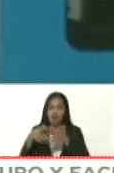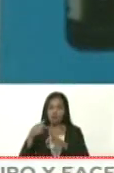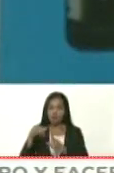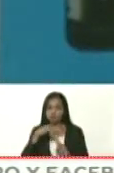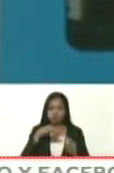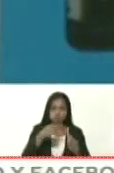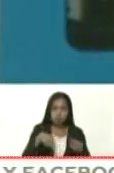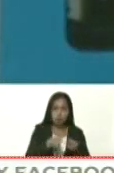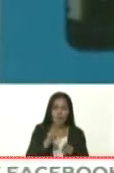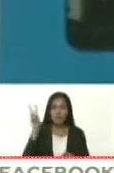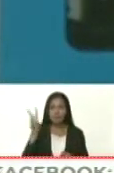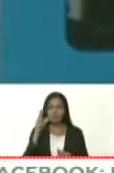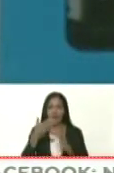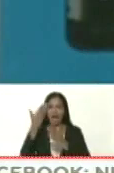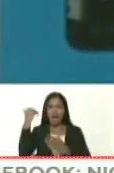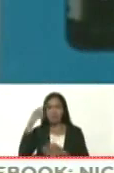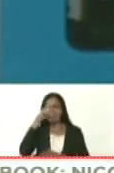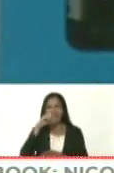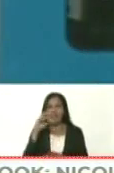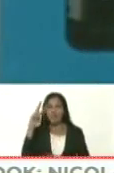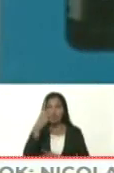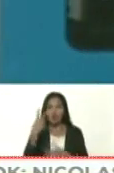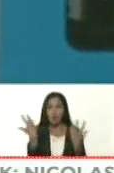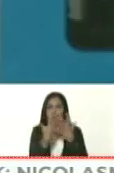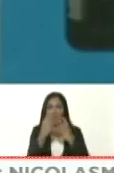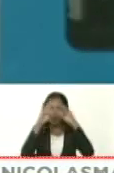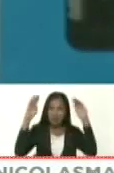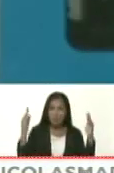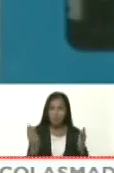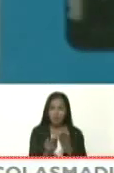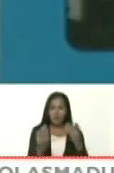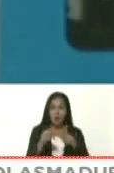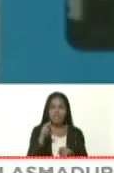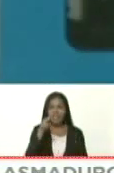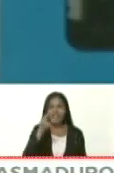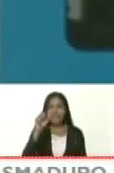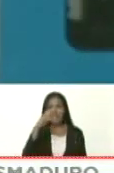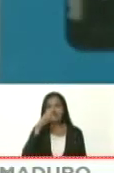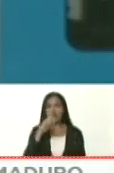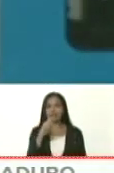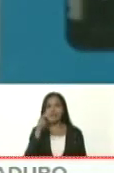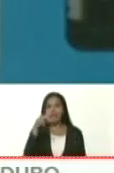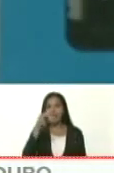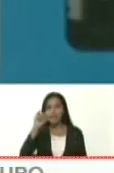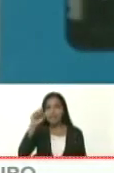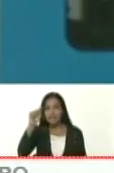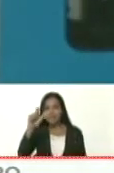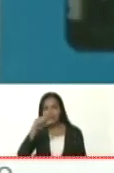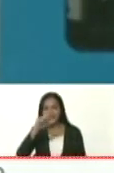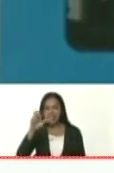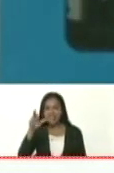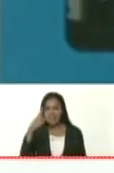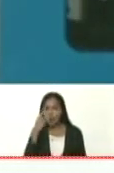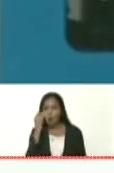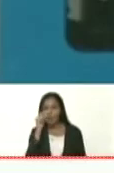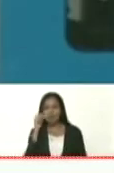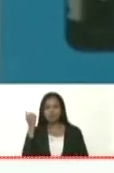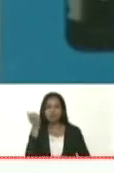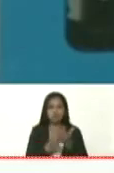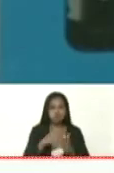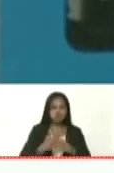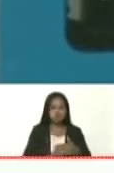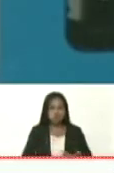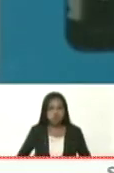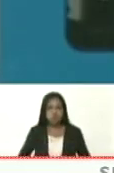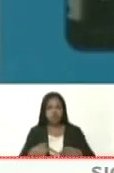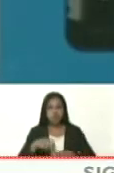Venezuela es como la persecución de Adolf Hitler contra el pueblo judío. Para matarlo de hambre,